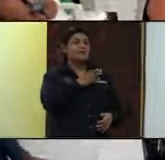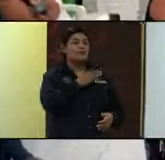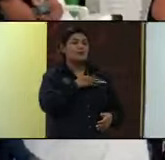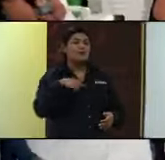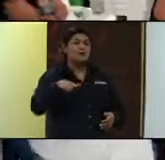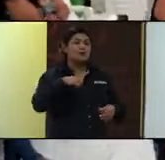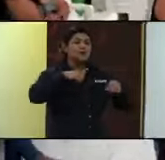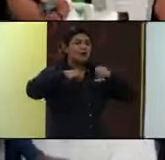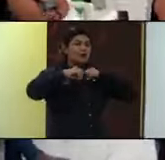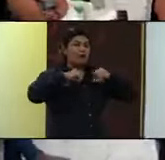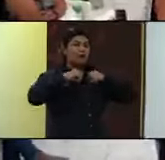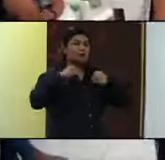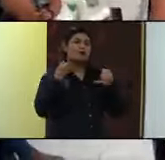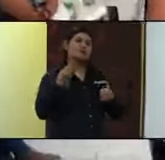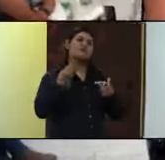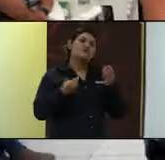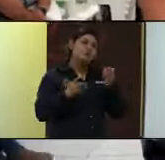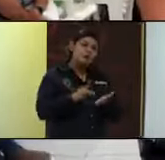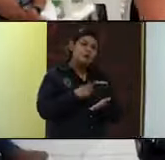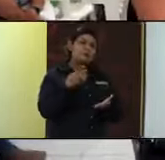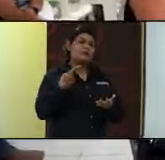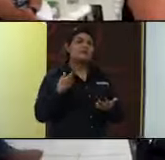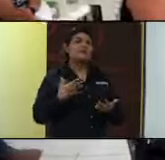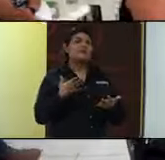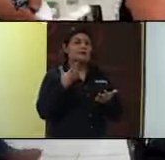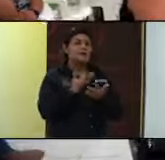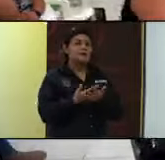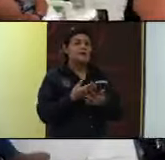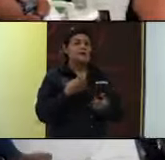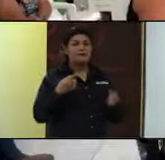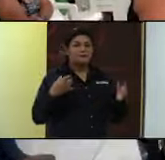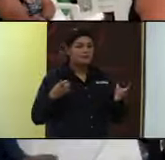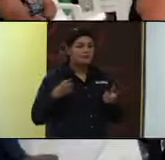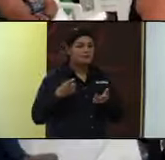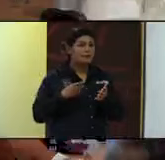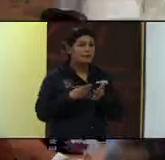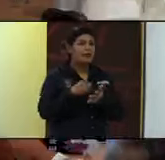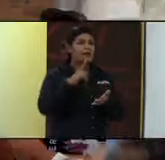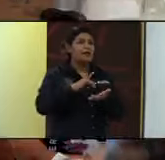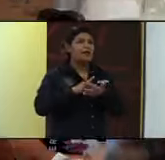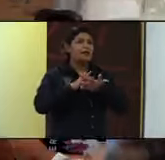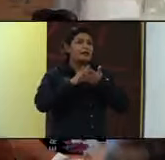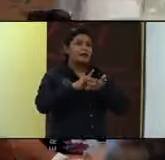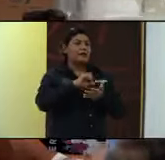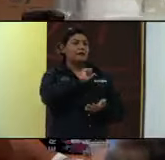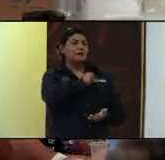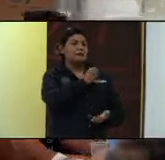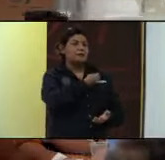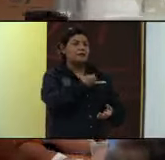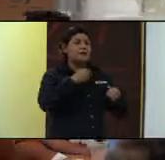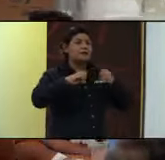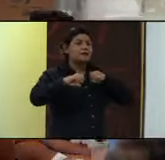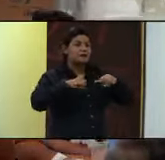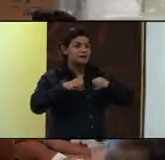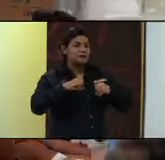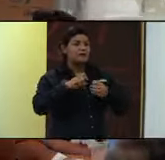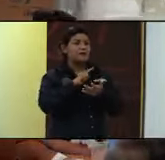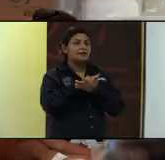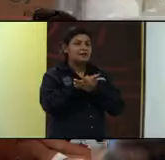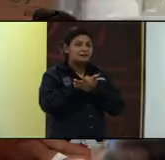obra. Y pues nuevamente, la mano directa en apoyo en obras de salud, en obras de